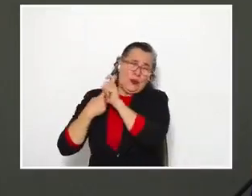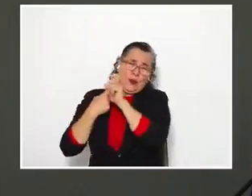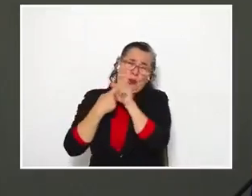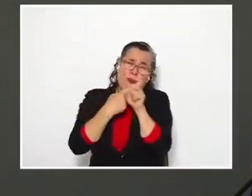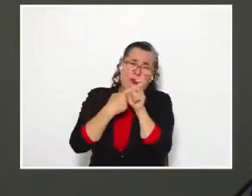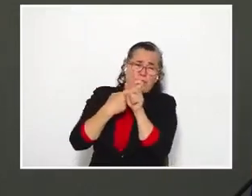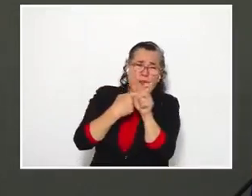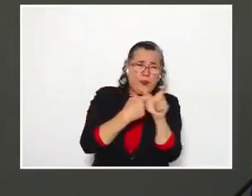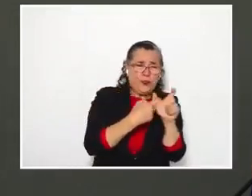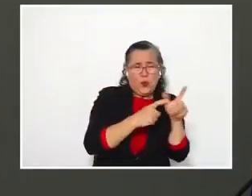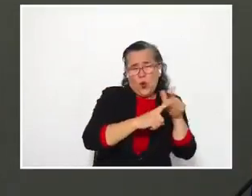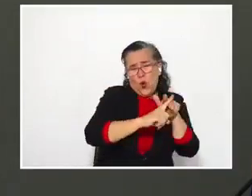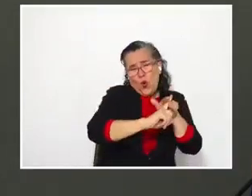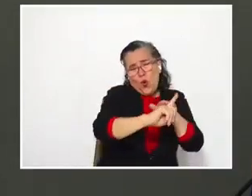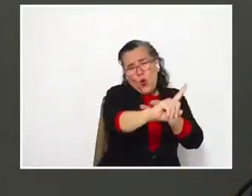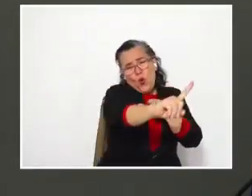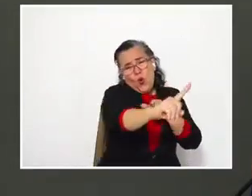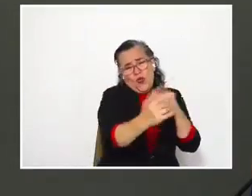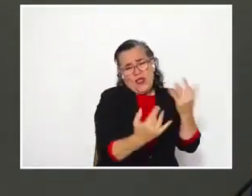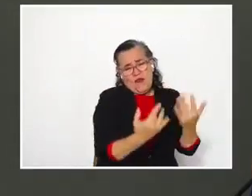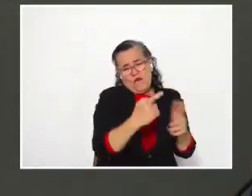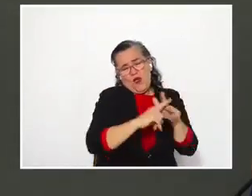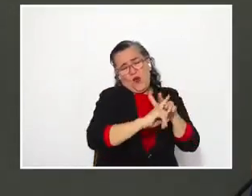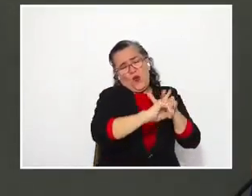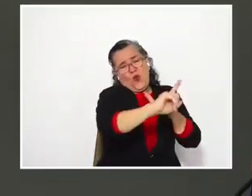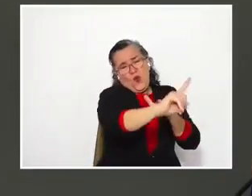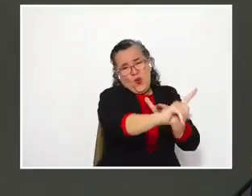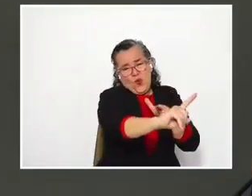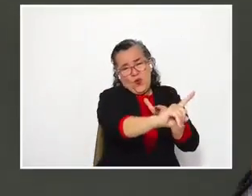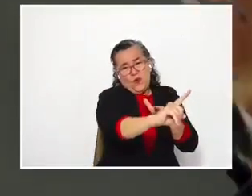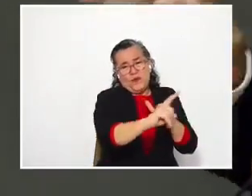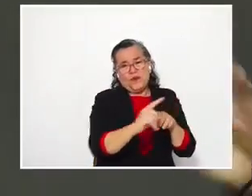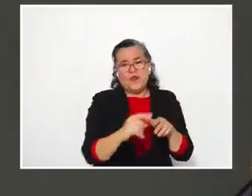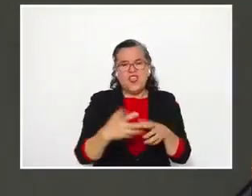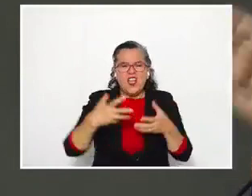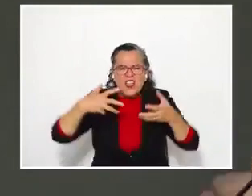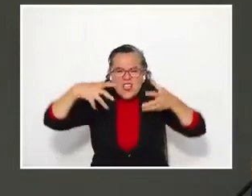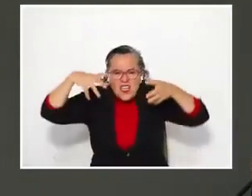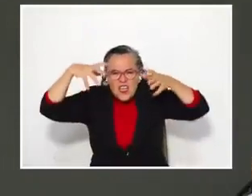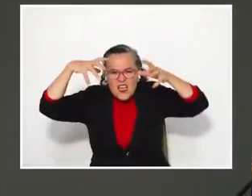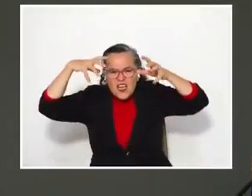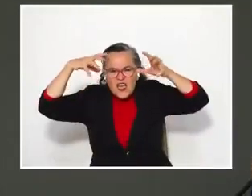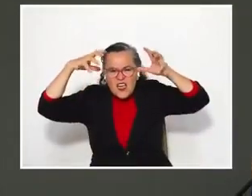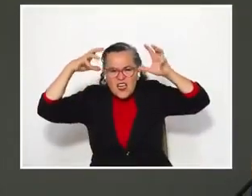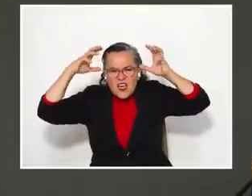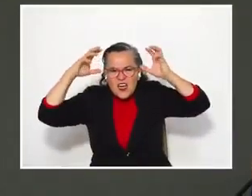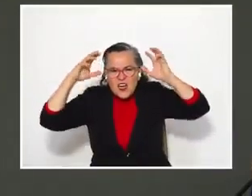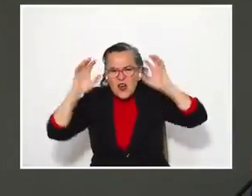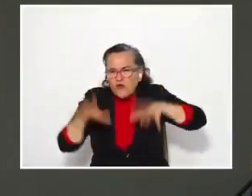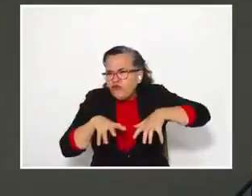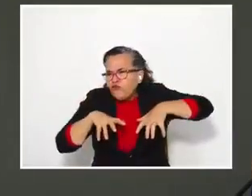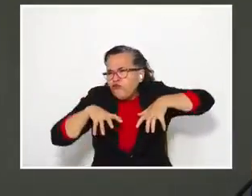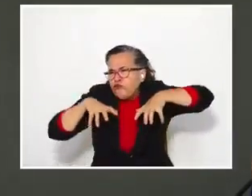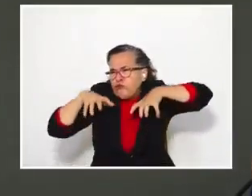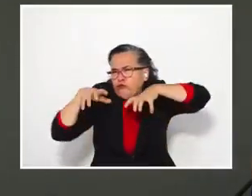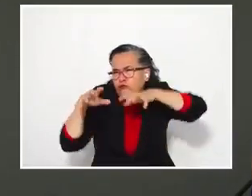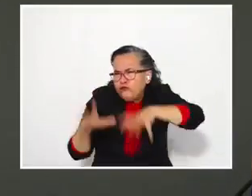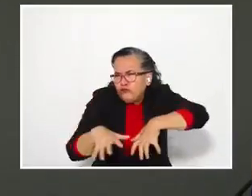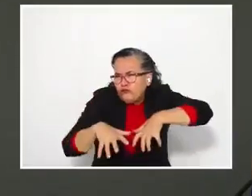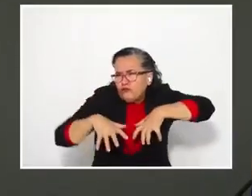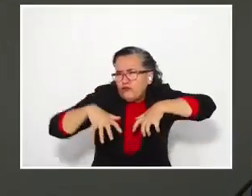¿verdad?, escapándose del fuego. Y el tigre va también saliendo en carrera cuando se encuentra un